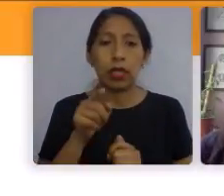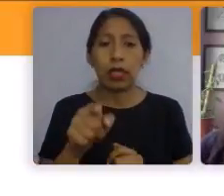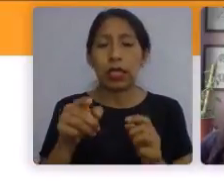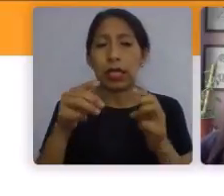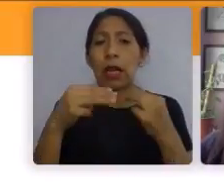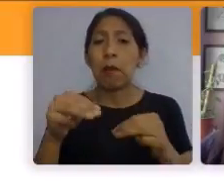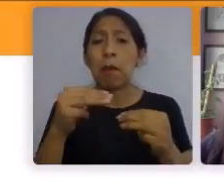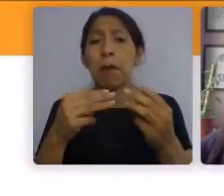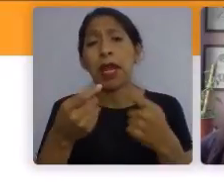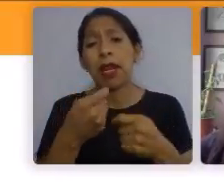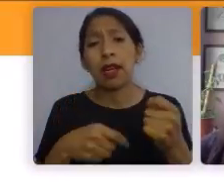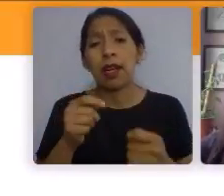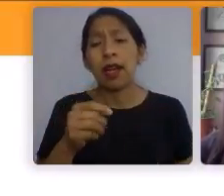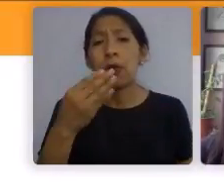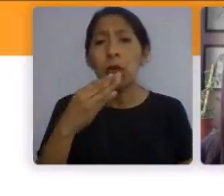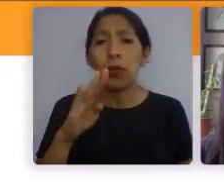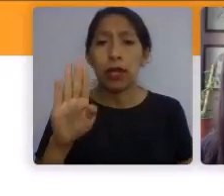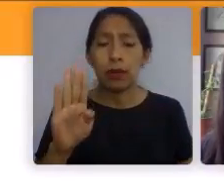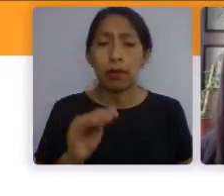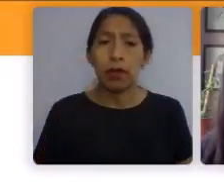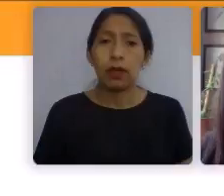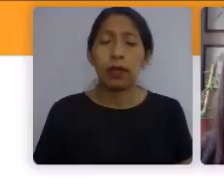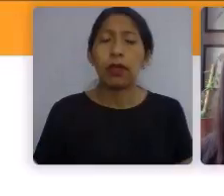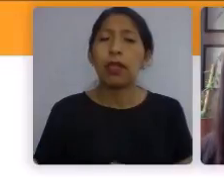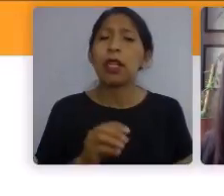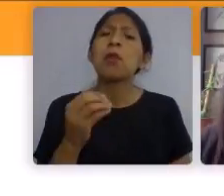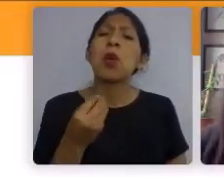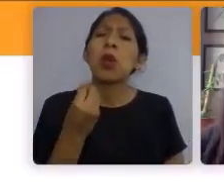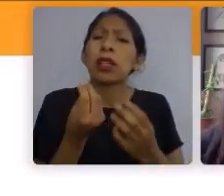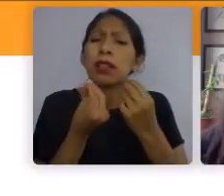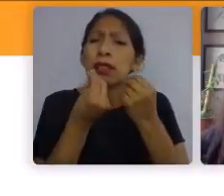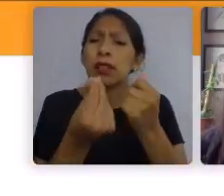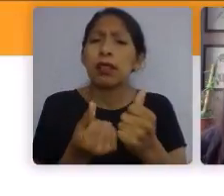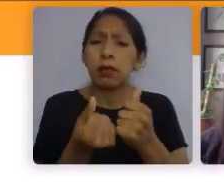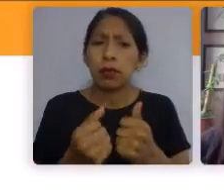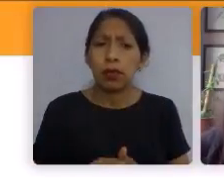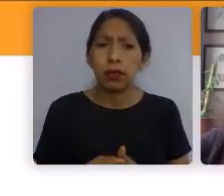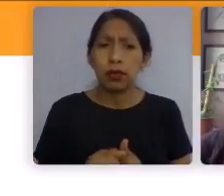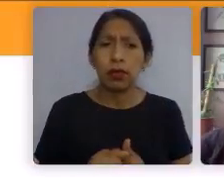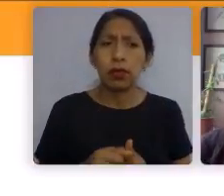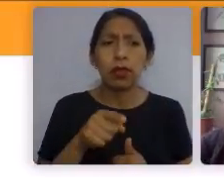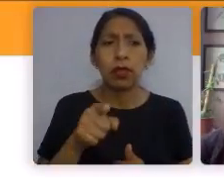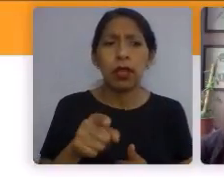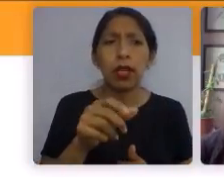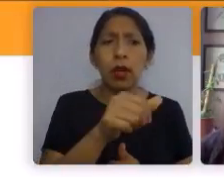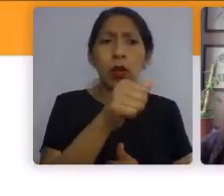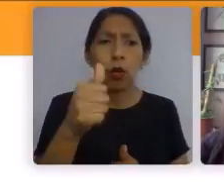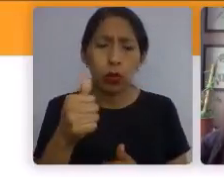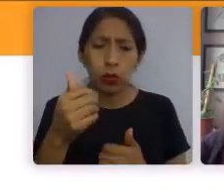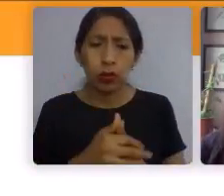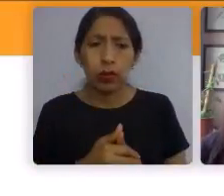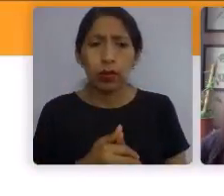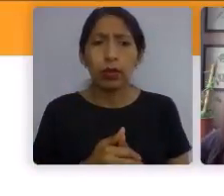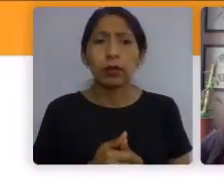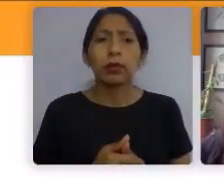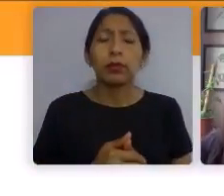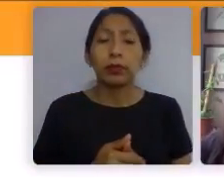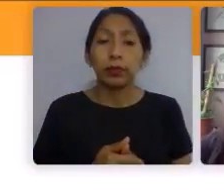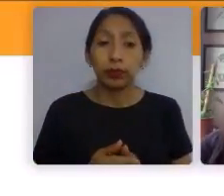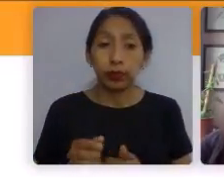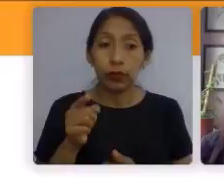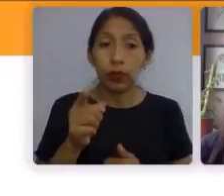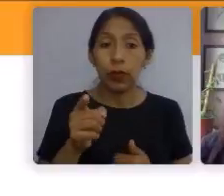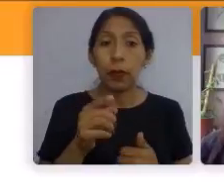alemán. Justamente, ¿por qué se ha ido reactivando tan rápido en comparación a otras economías del mercado, incluso en